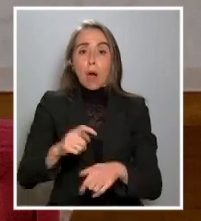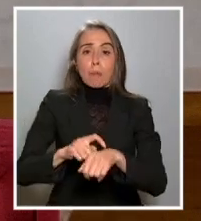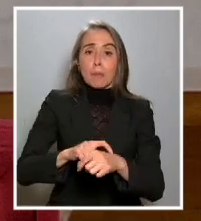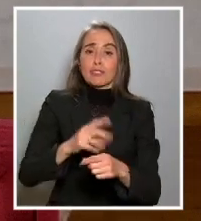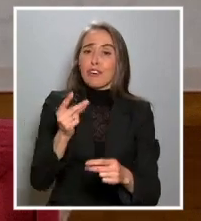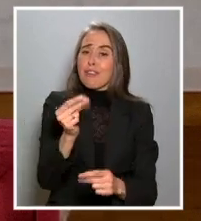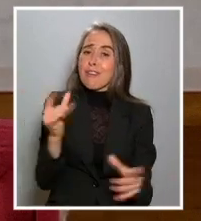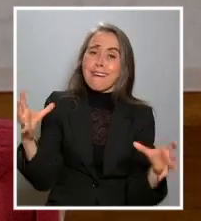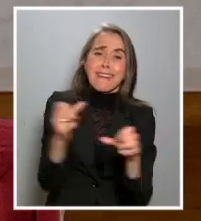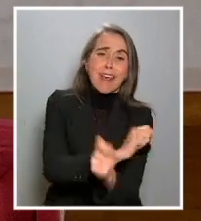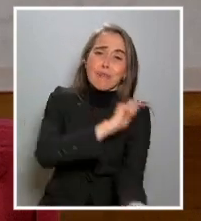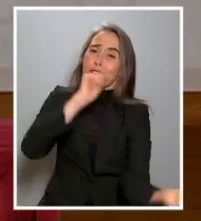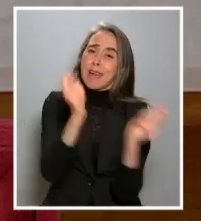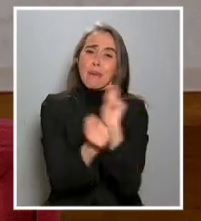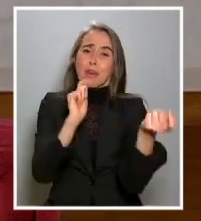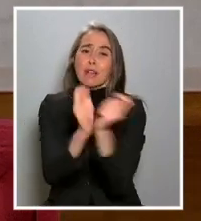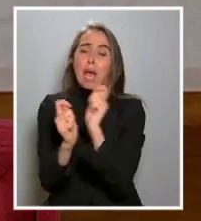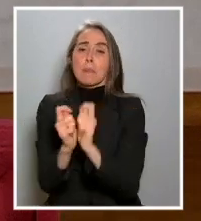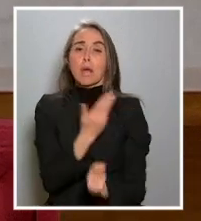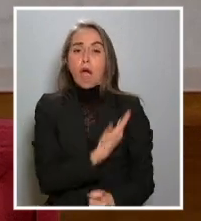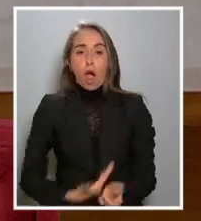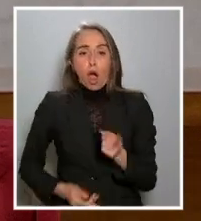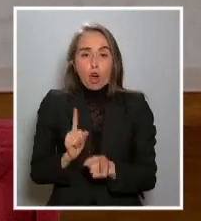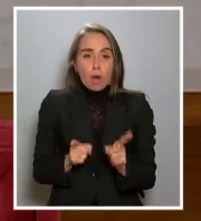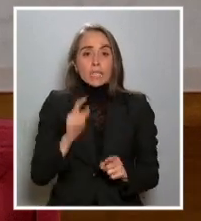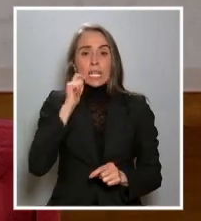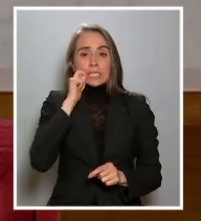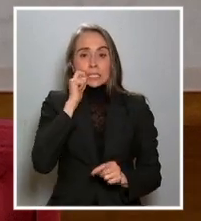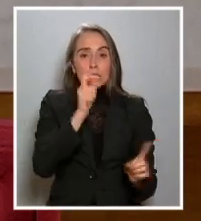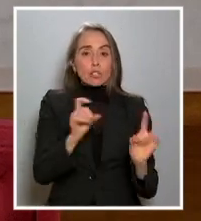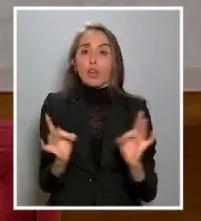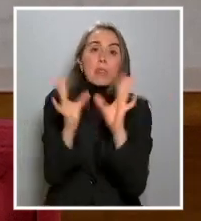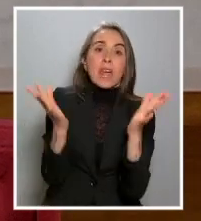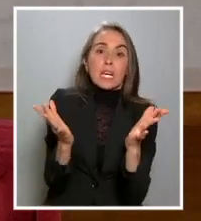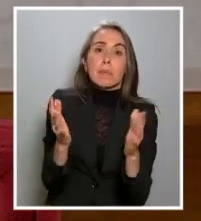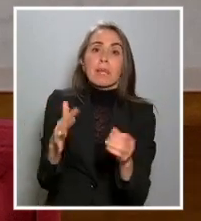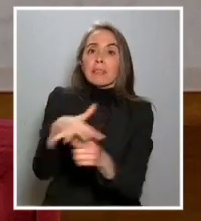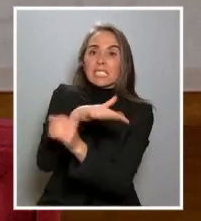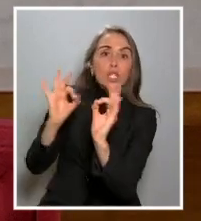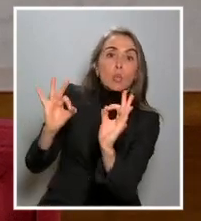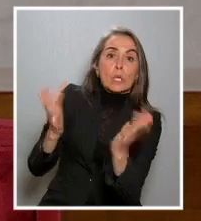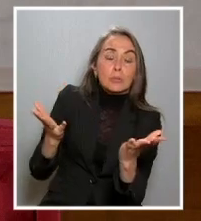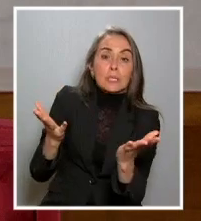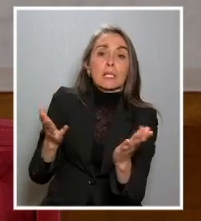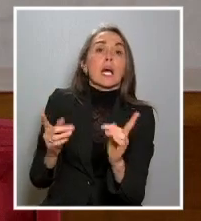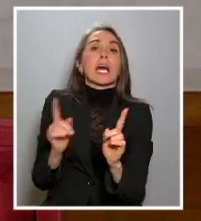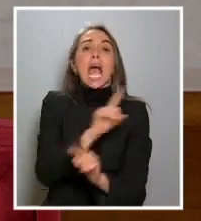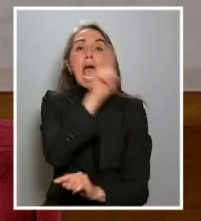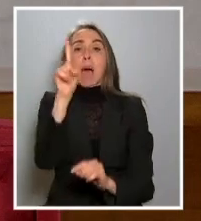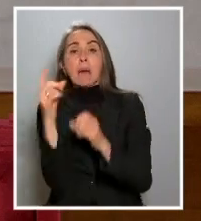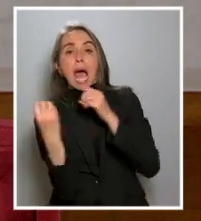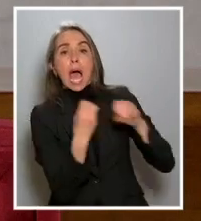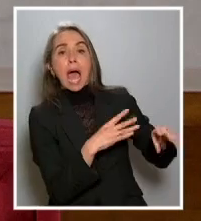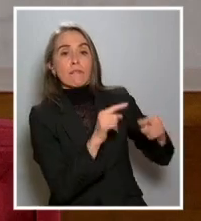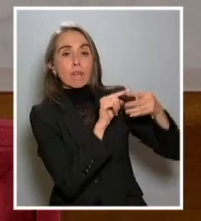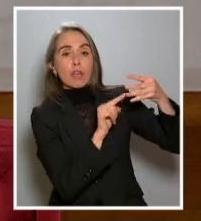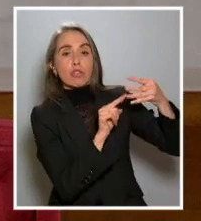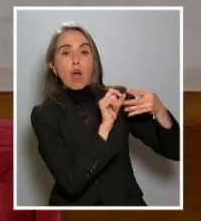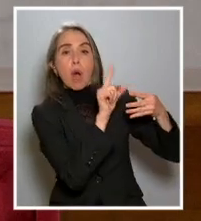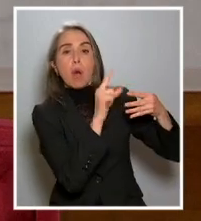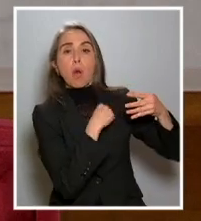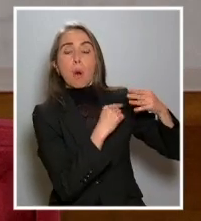tan vertiginosos. Gobernar es hacerse cargo de lo imprevisto, de lo extraordinario, sin abandonar jamás los